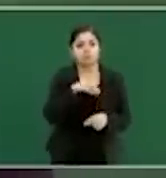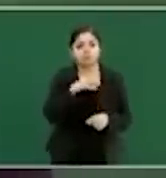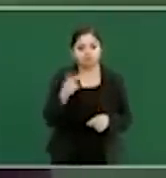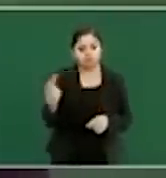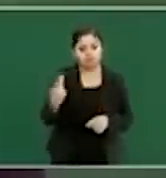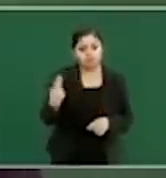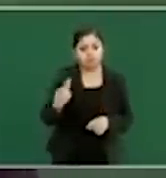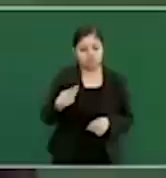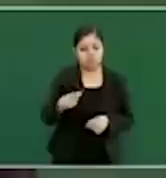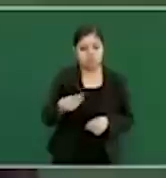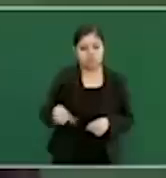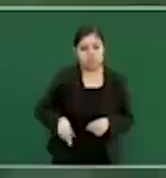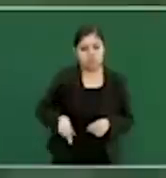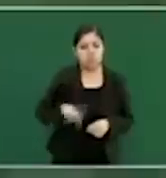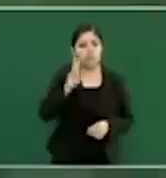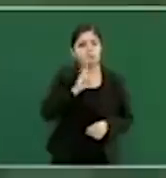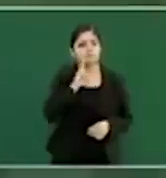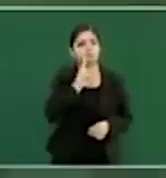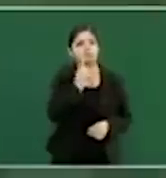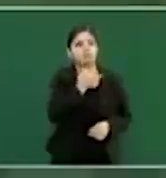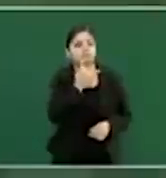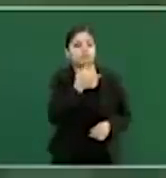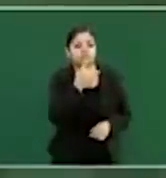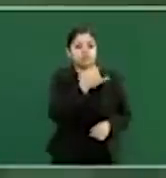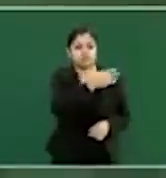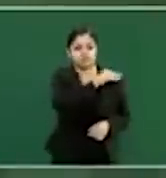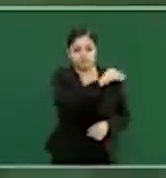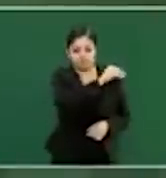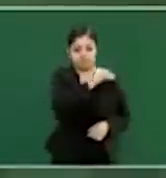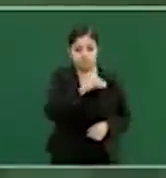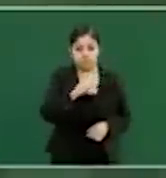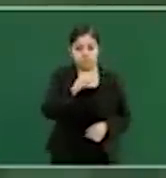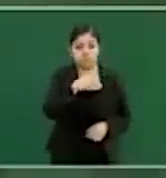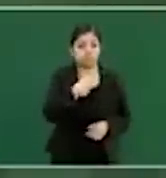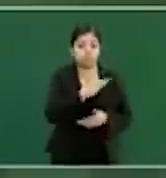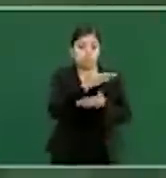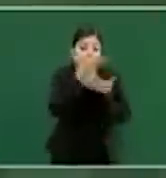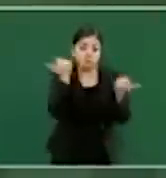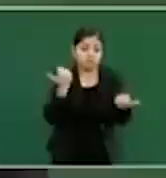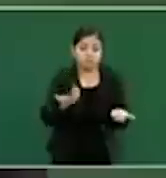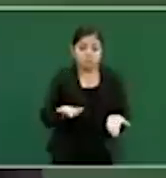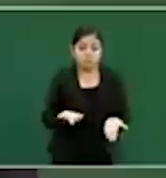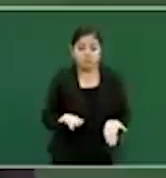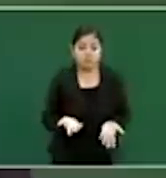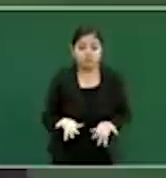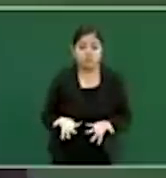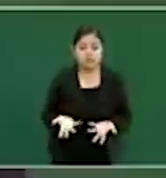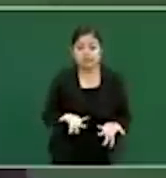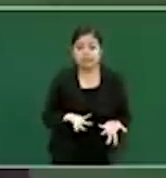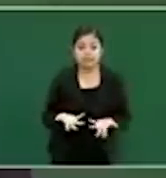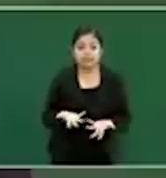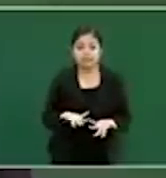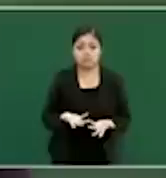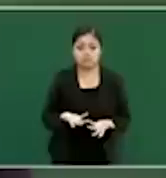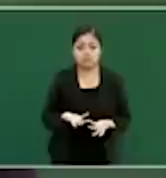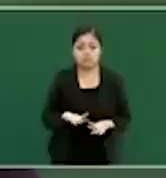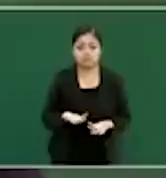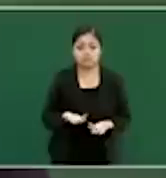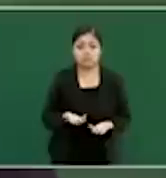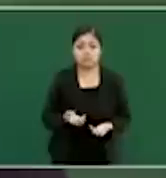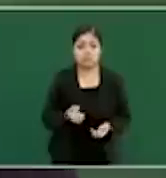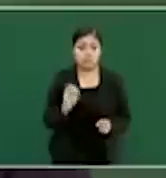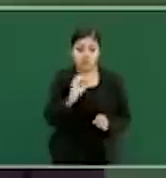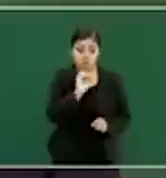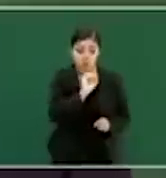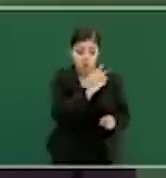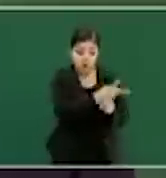el gobernador esta obra. No sé exactamente, si no les invitaron